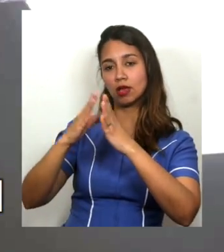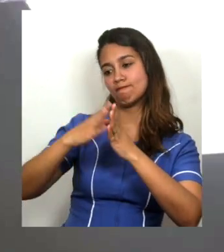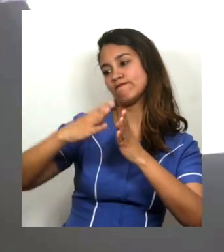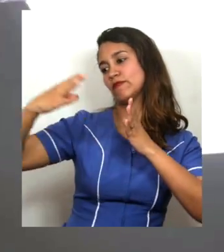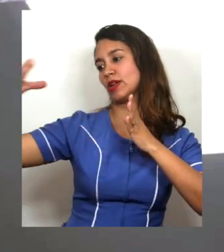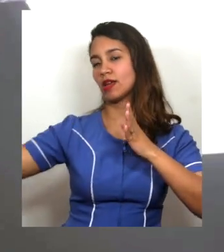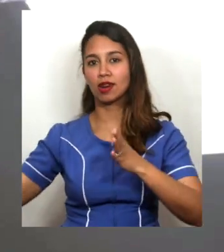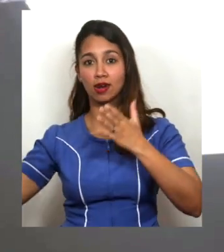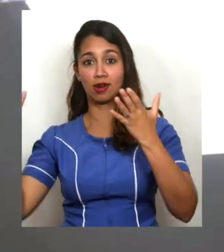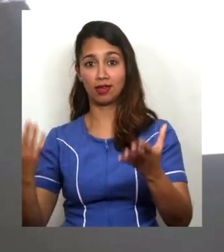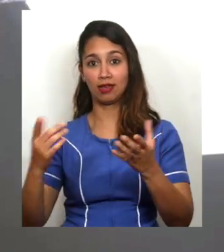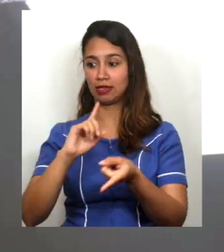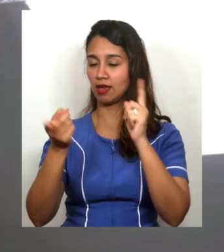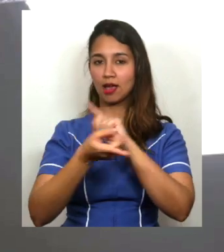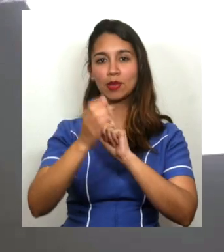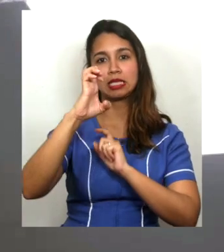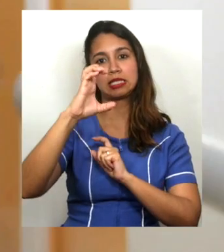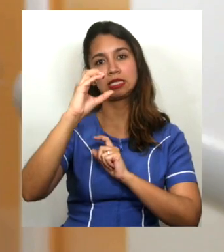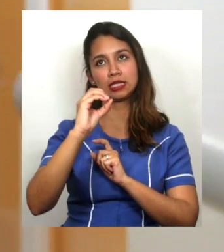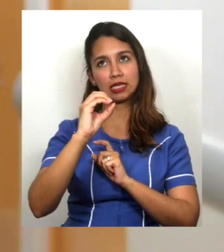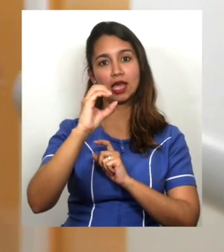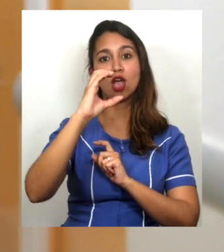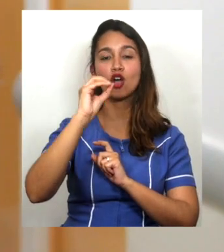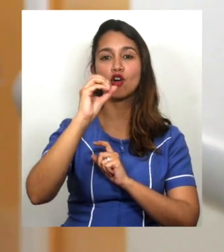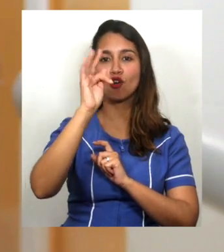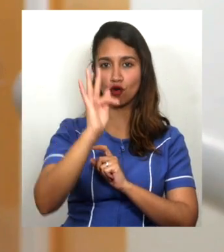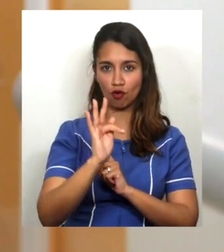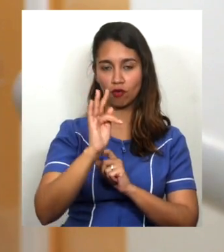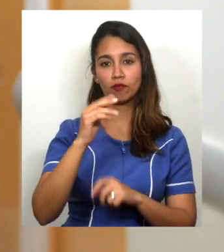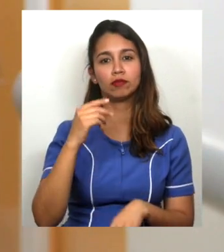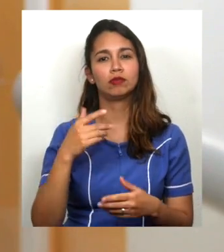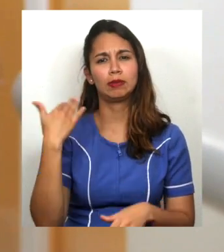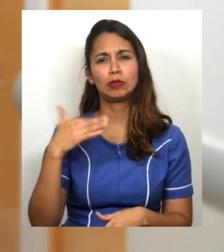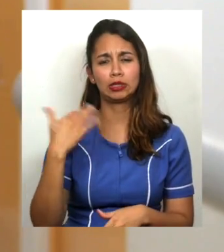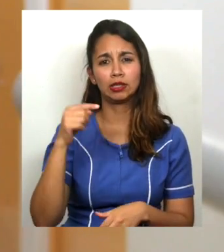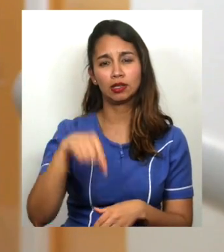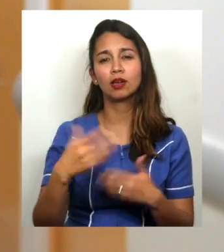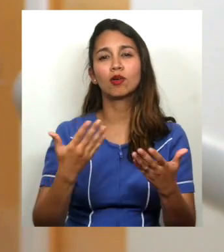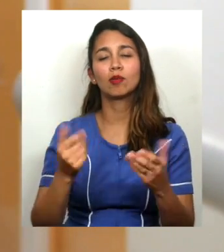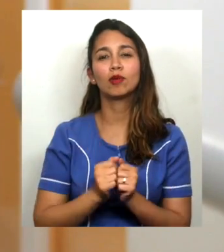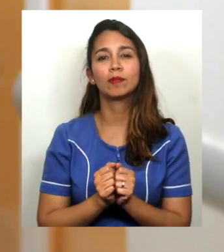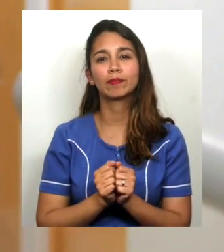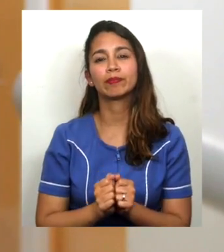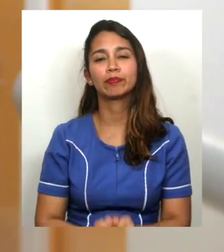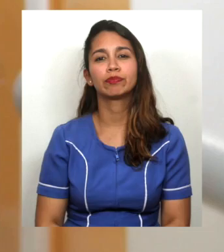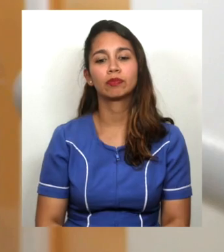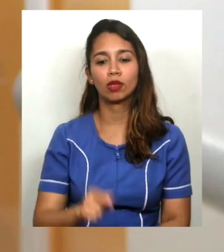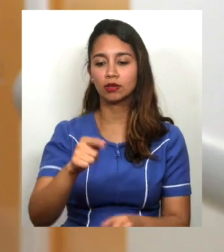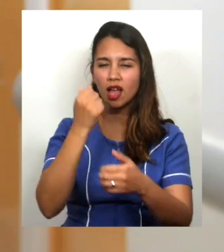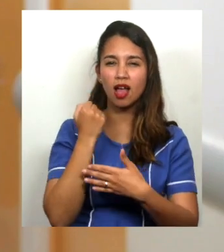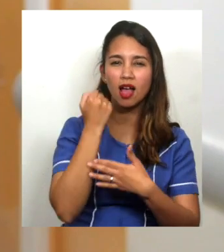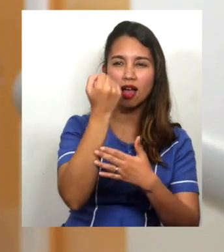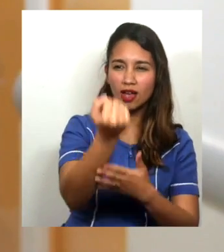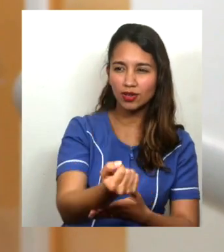rural para ser convertida en SECOF. Nosotros tenemos dos obras muy importantes hoy día en este sector, que particularmente vienen a reforzar